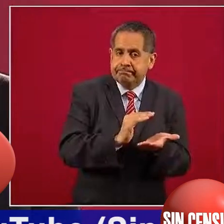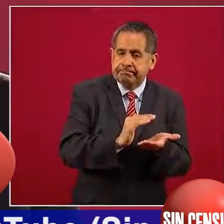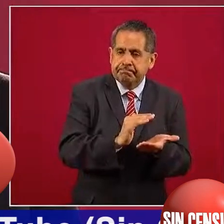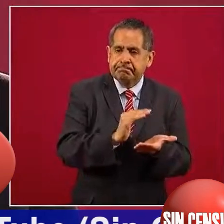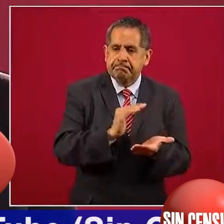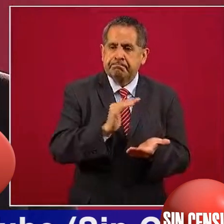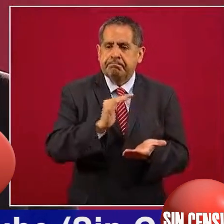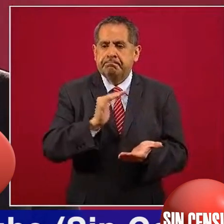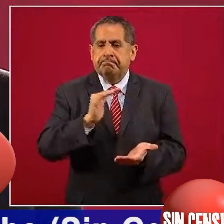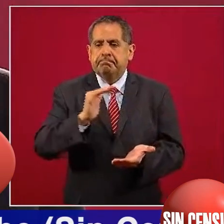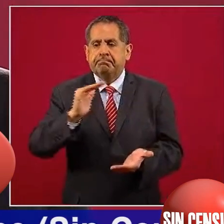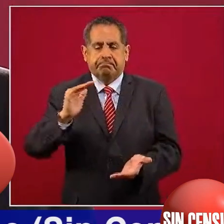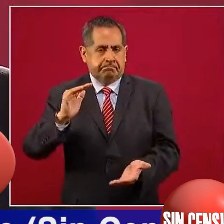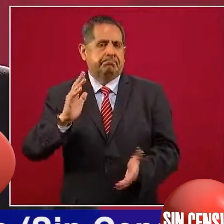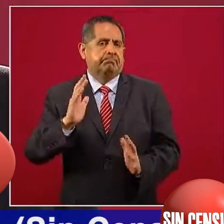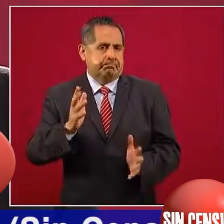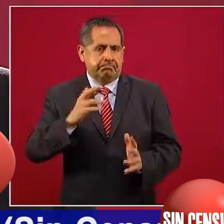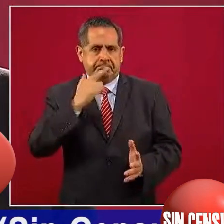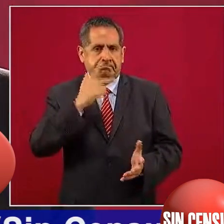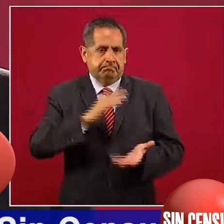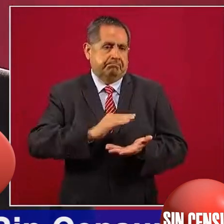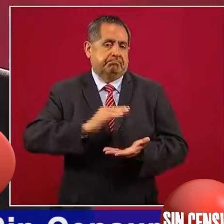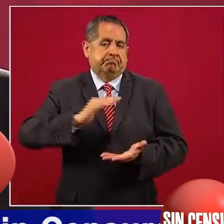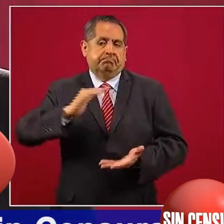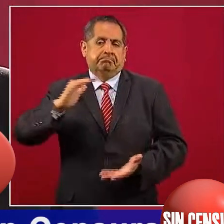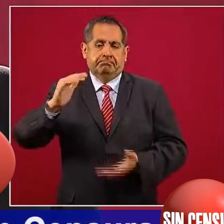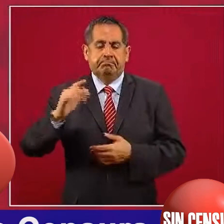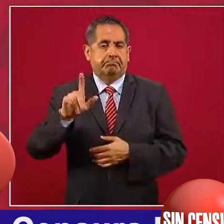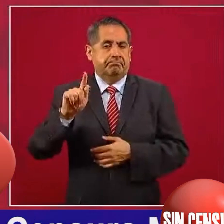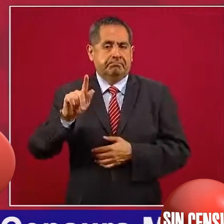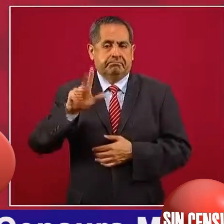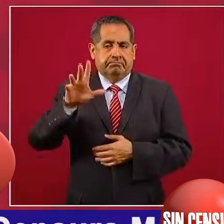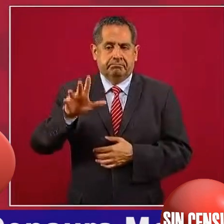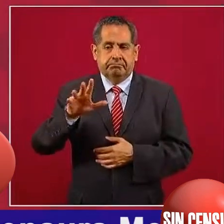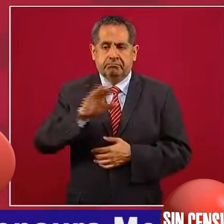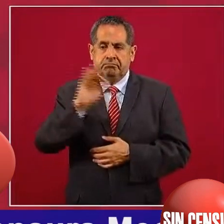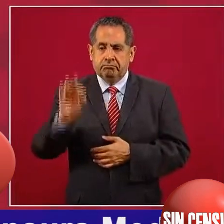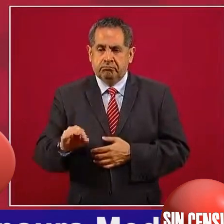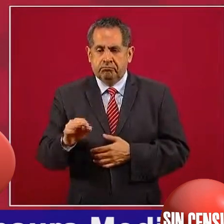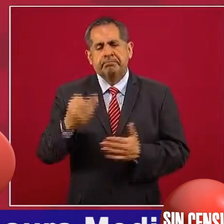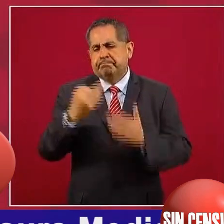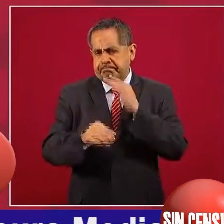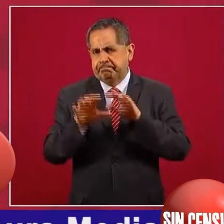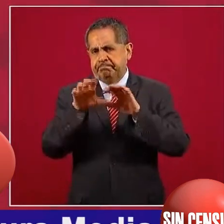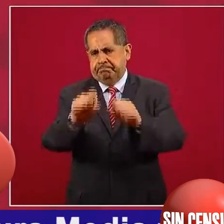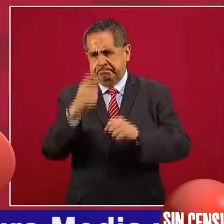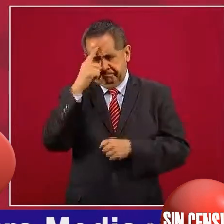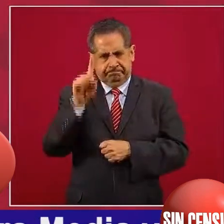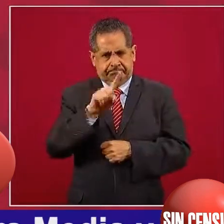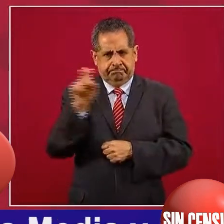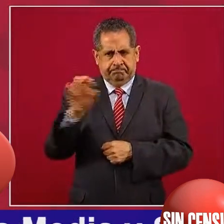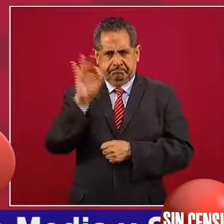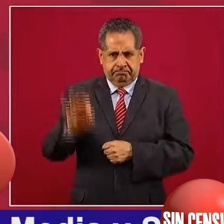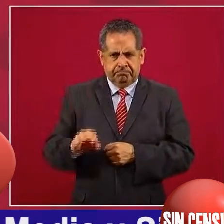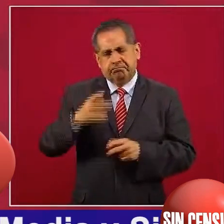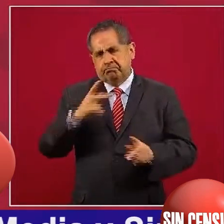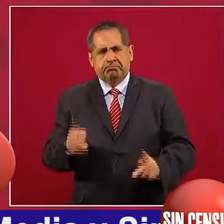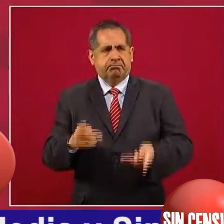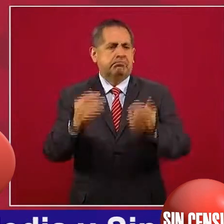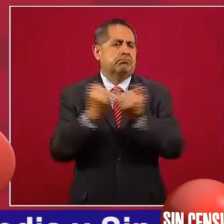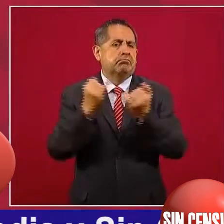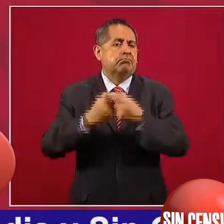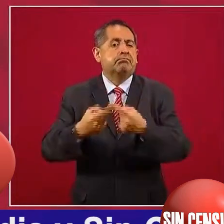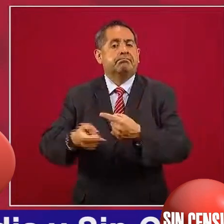se está consumiendo el 75%. Todavía falta llegar al 100%, llegar a como